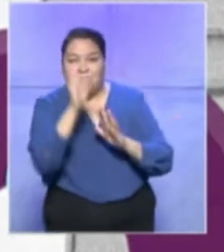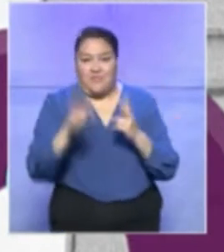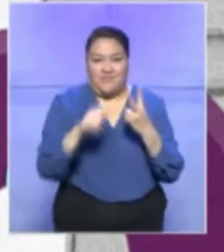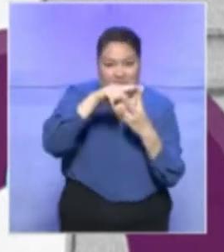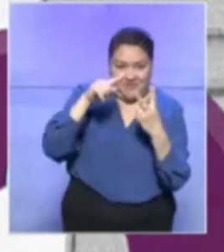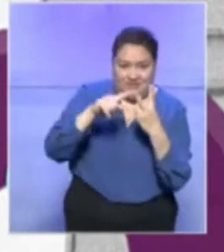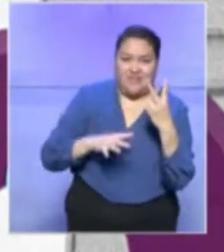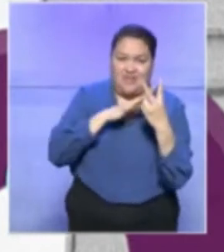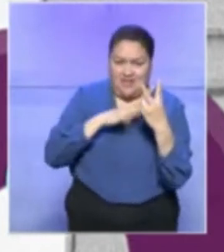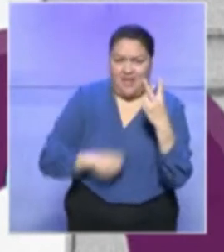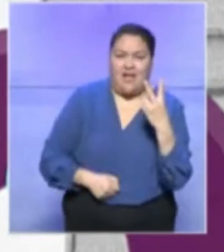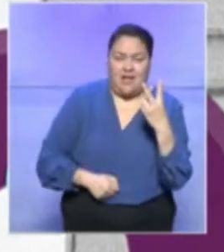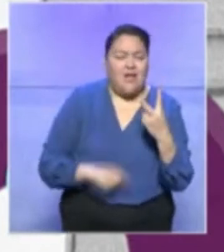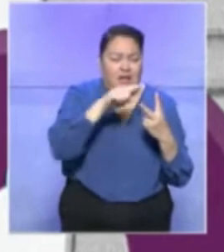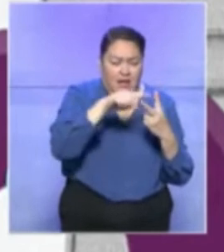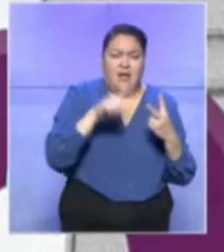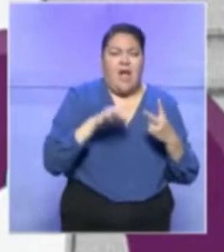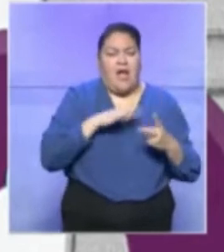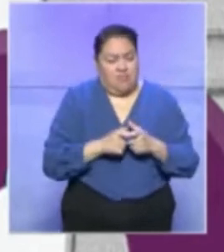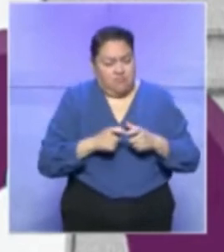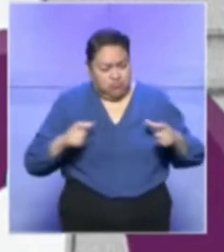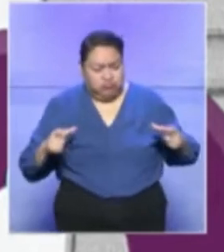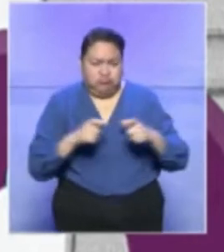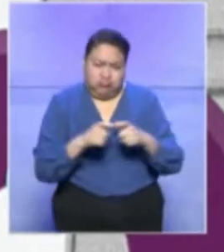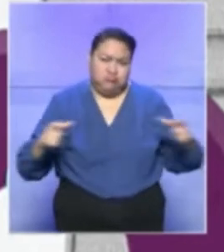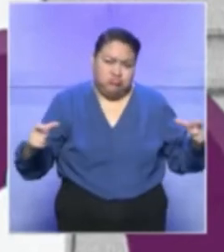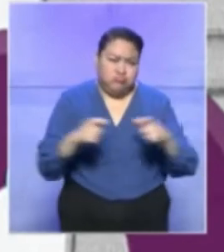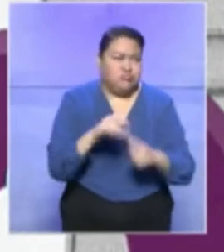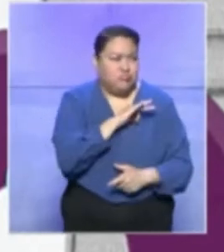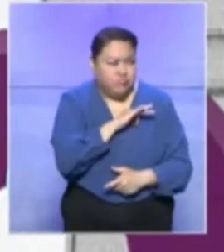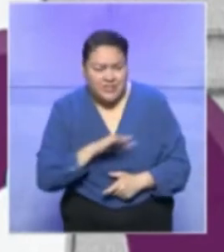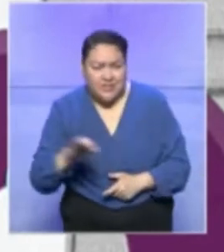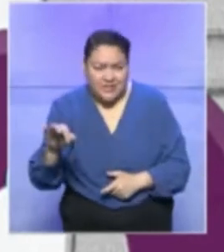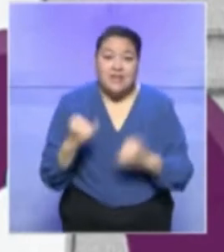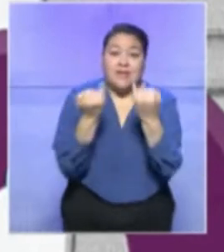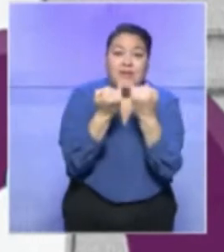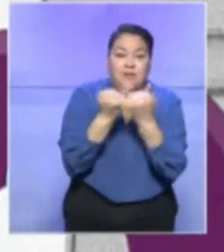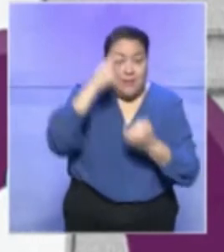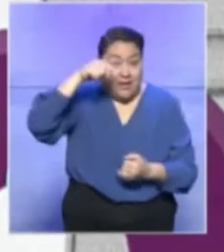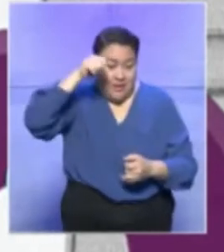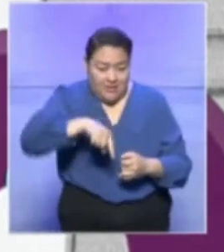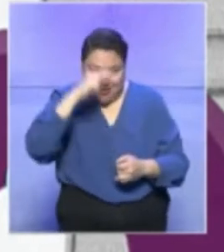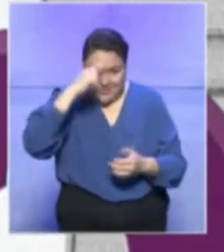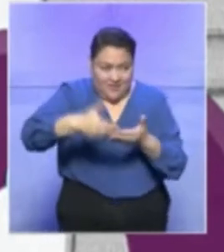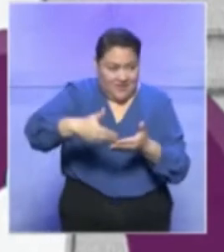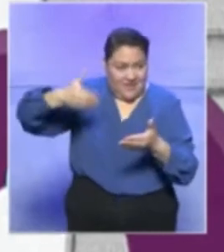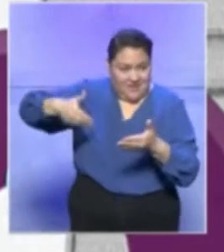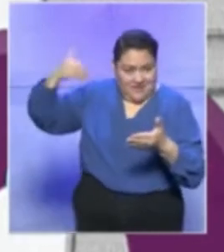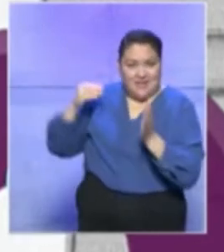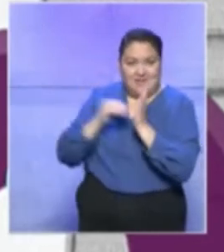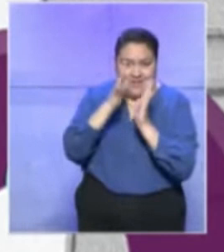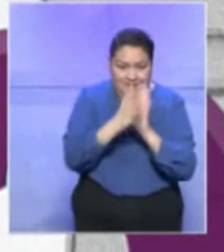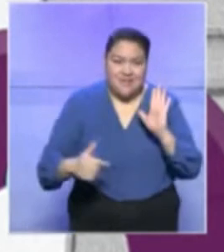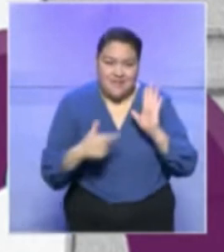admite un cierto grado de distorsión entre votos y extraños, dentro de los márgenes permitidos por la propia Constitución.